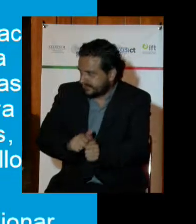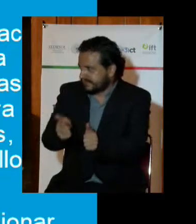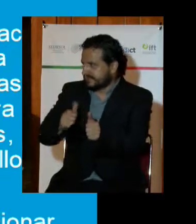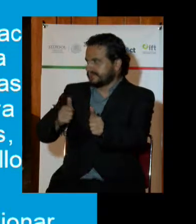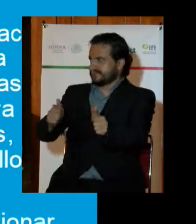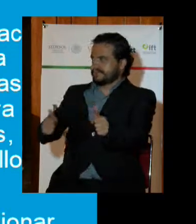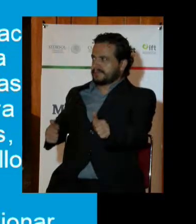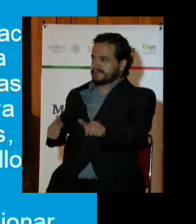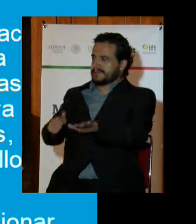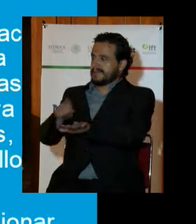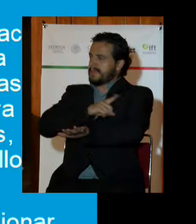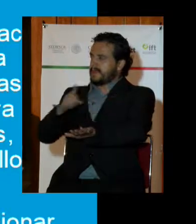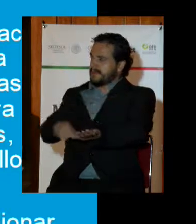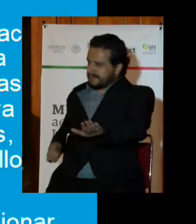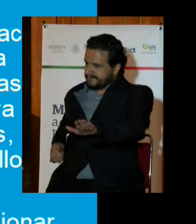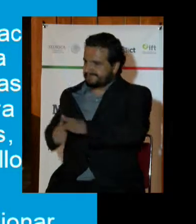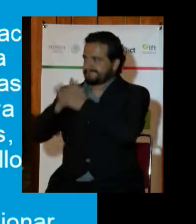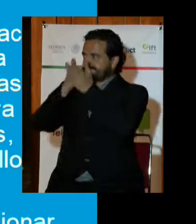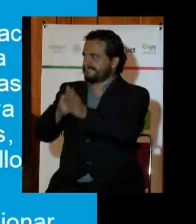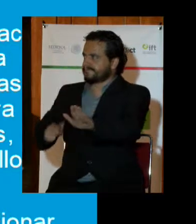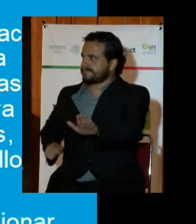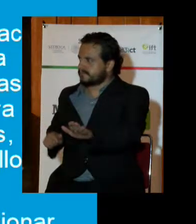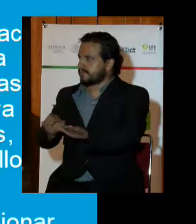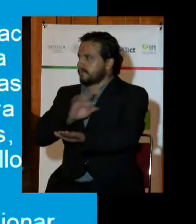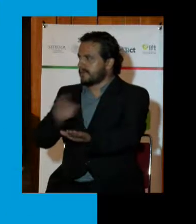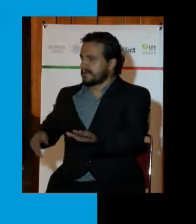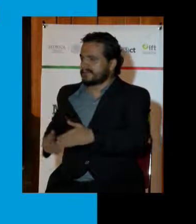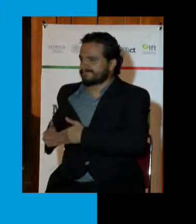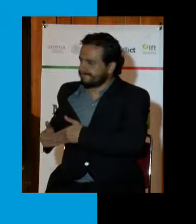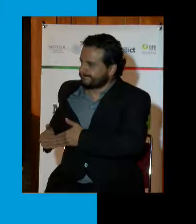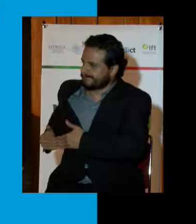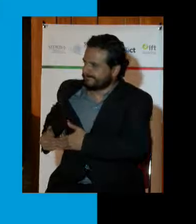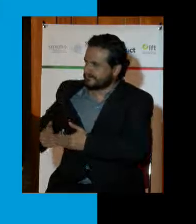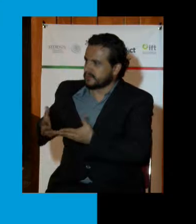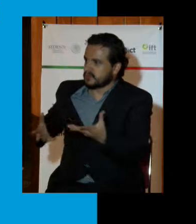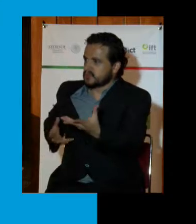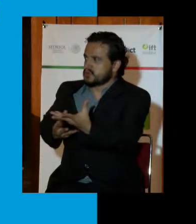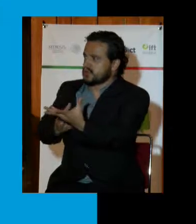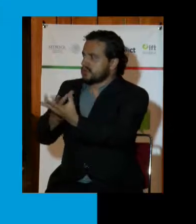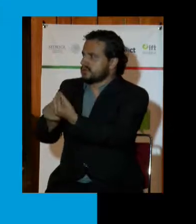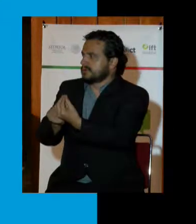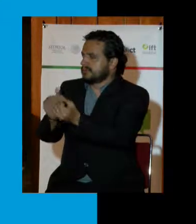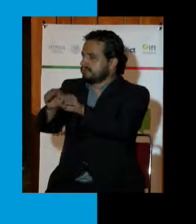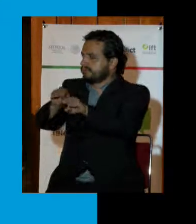que todo mundo comience desde el mismo punto. Siguiente slide.